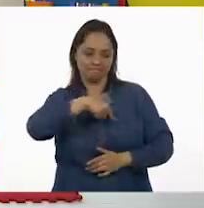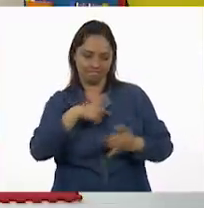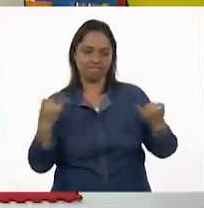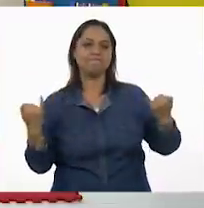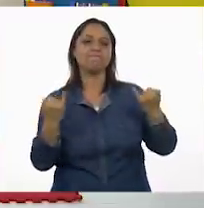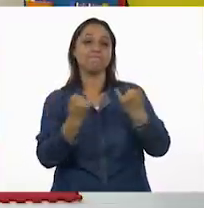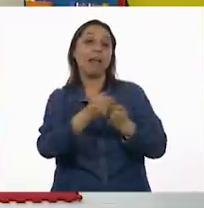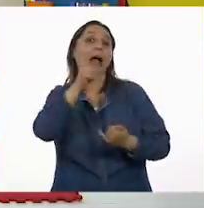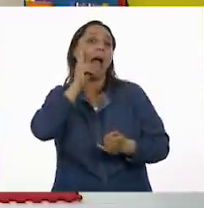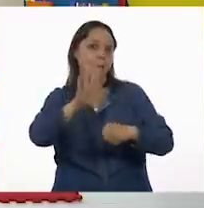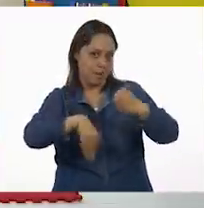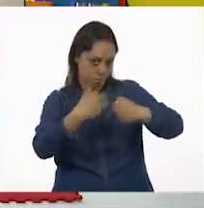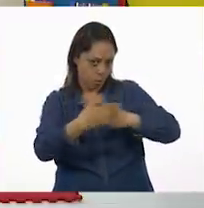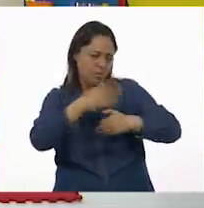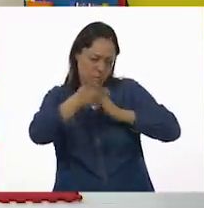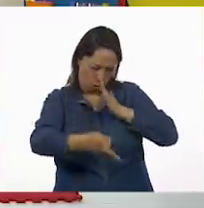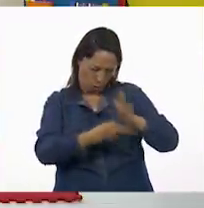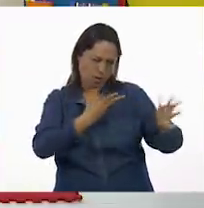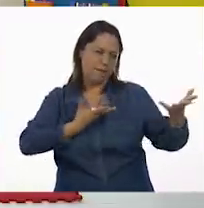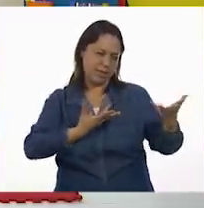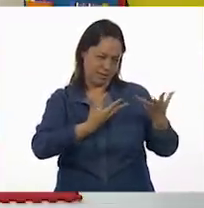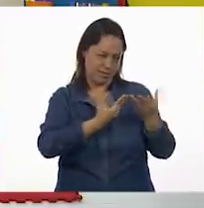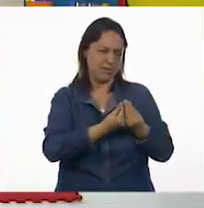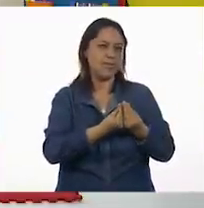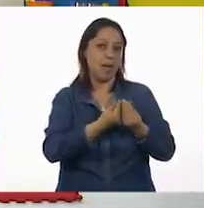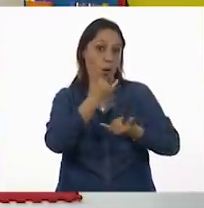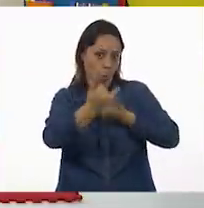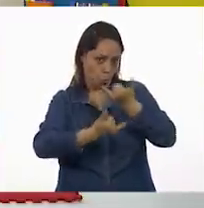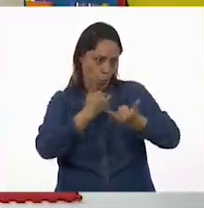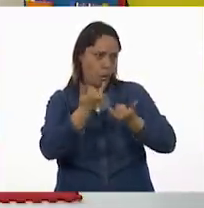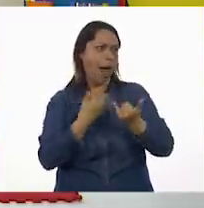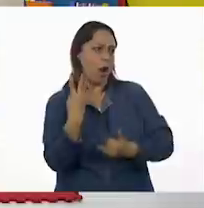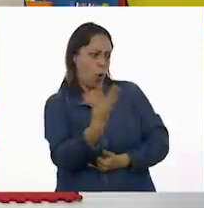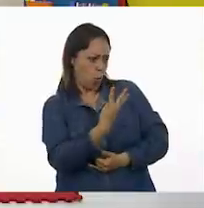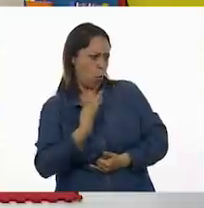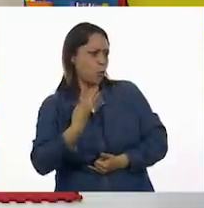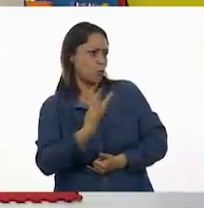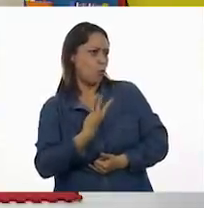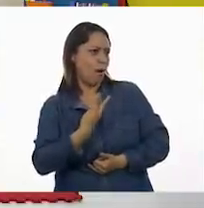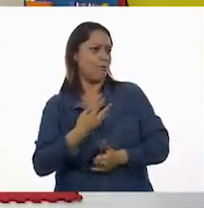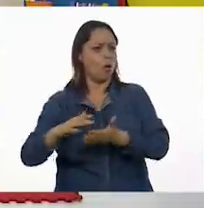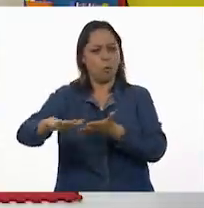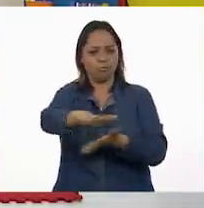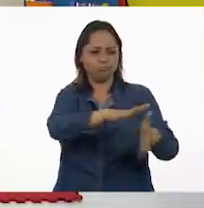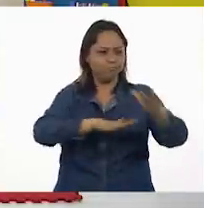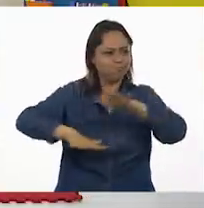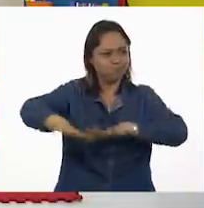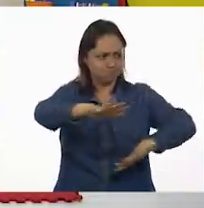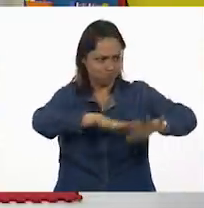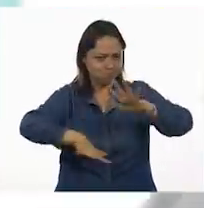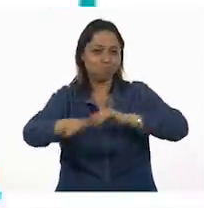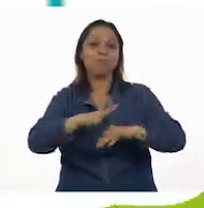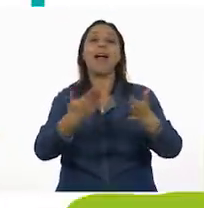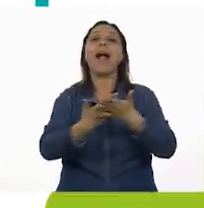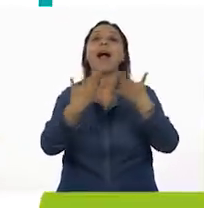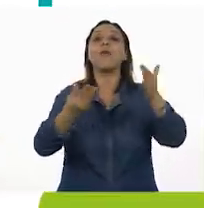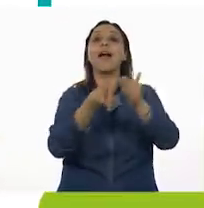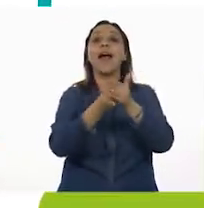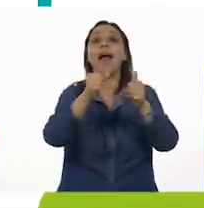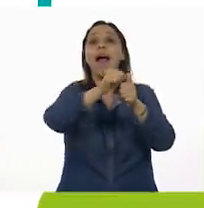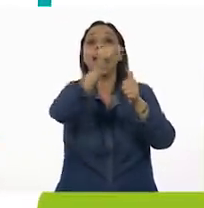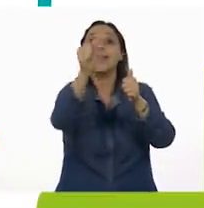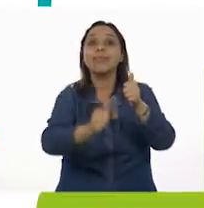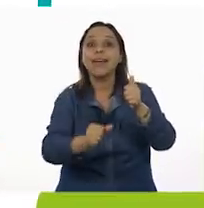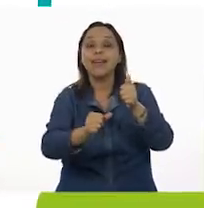a ver cuándo vienes a jugar con nosotras, dominó. ¡Ay, sí, me encantaría! Continuamos con artes. Oigan,